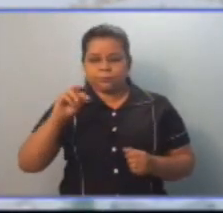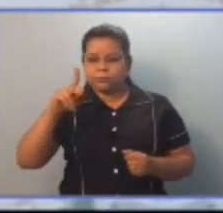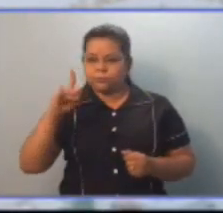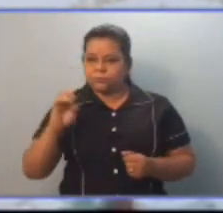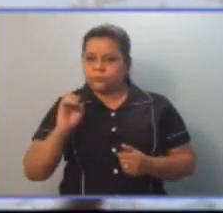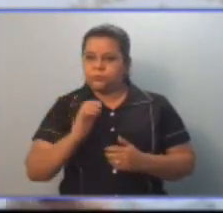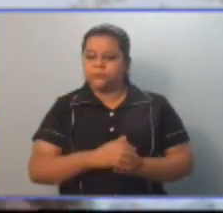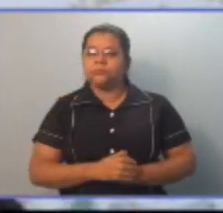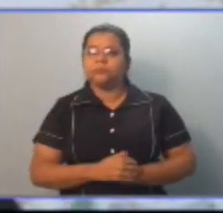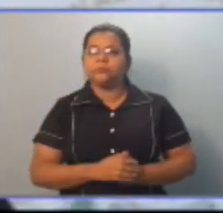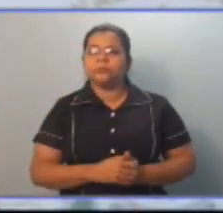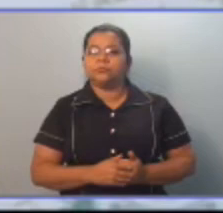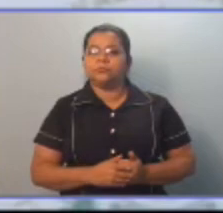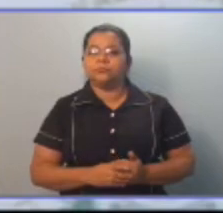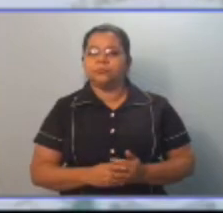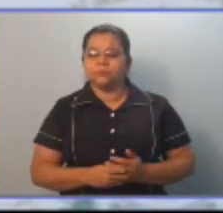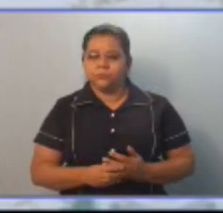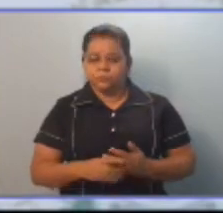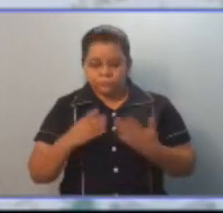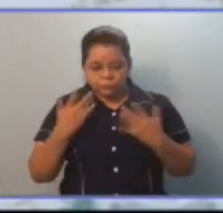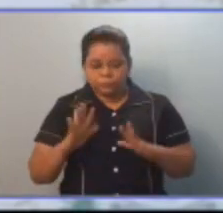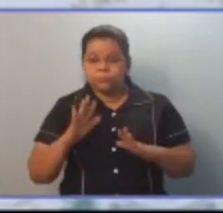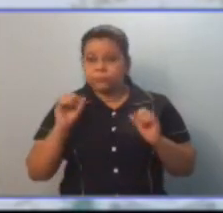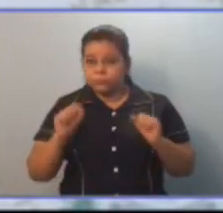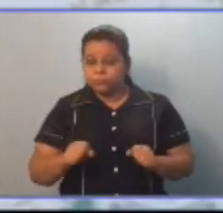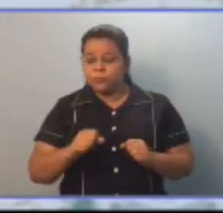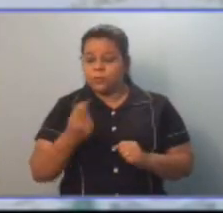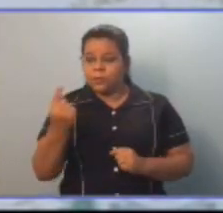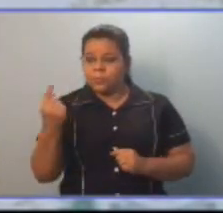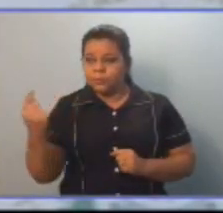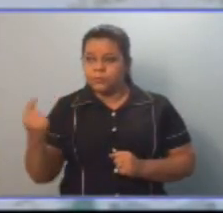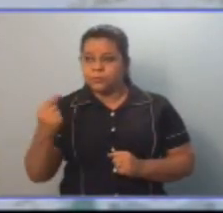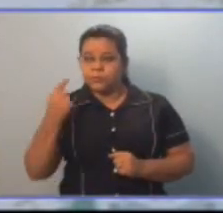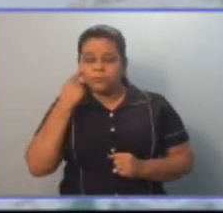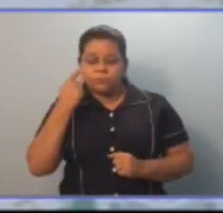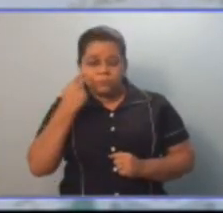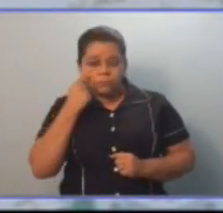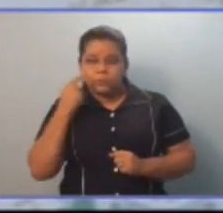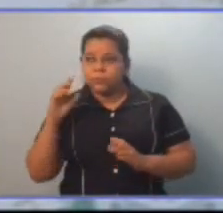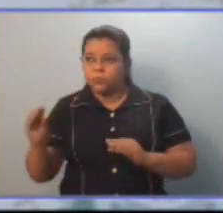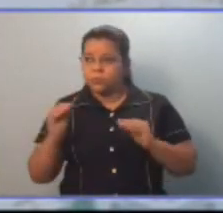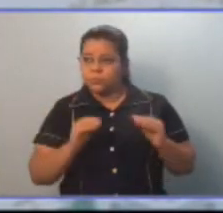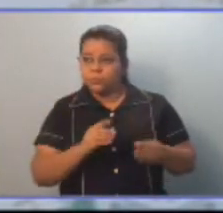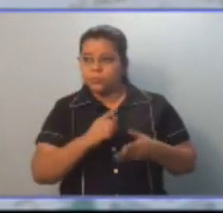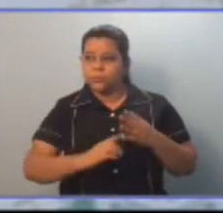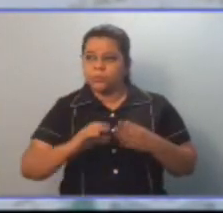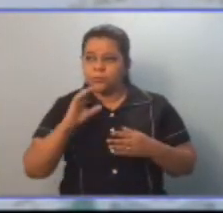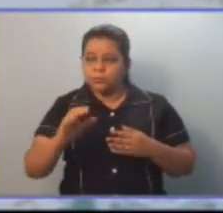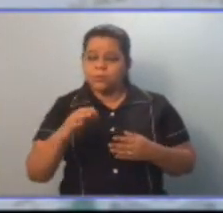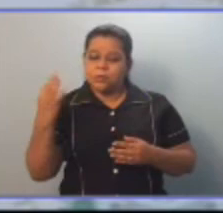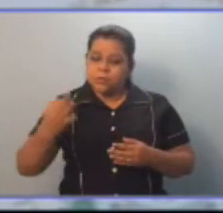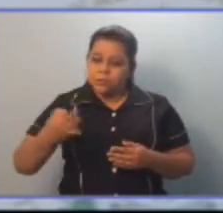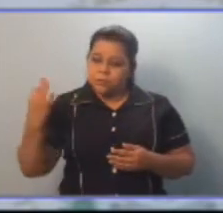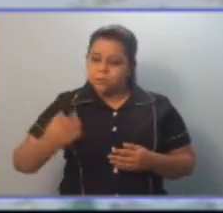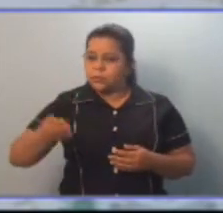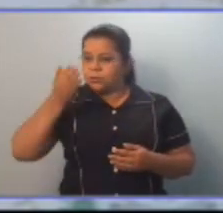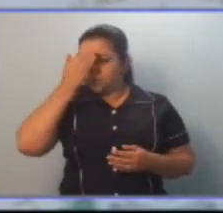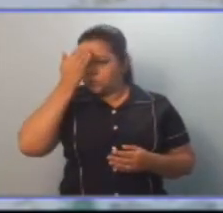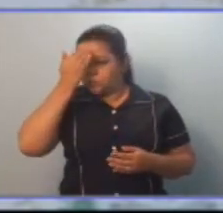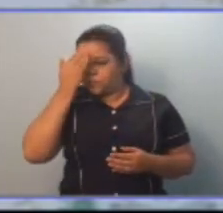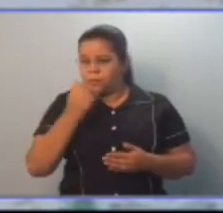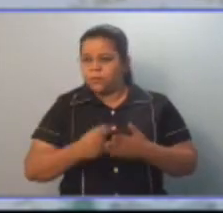pleno, porque ellos son garantes o los guardias de la Constitución, pero siempre debe saberse que